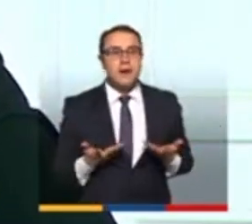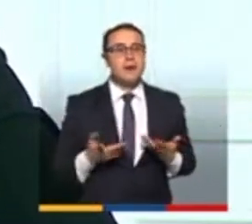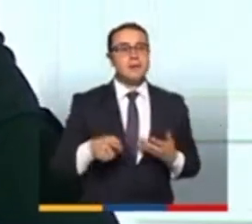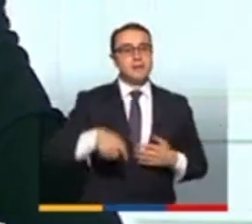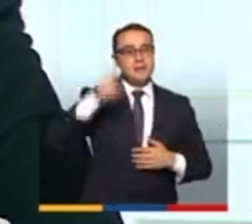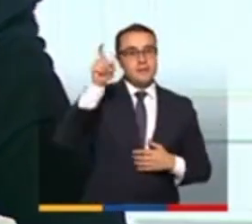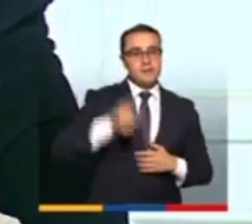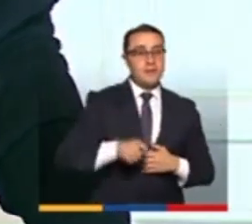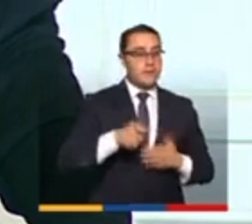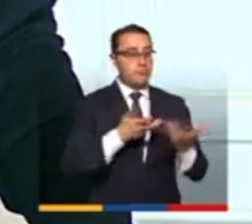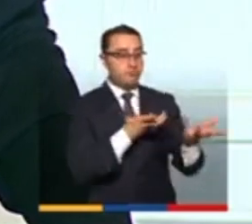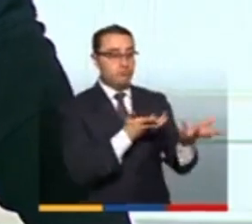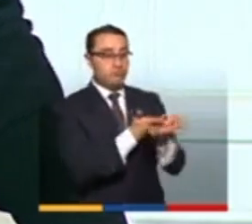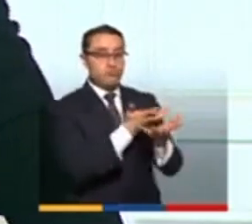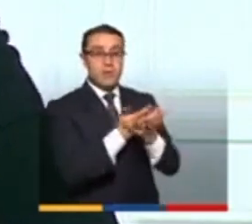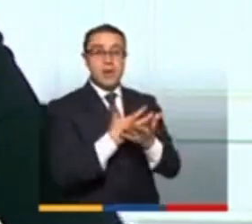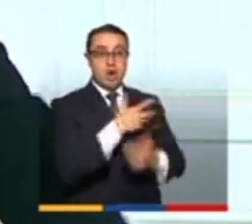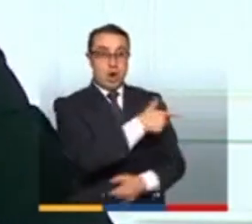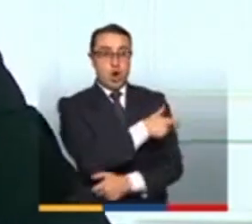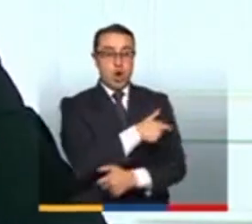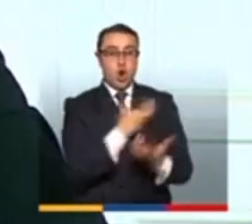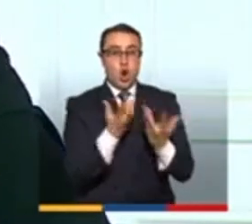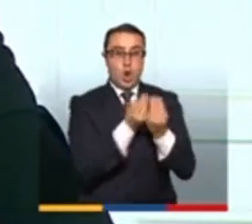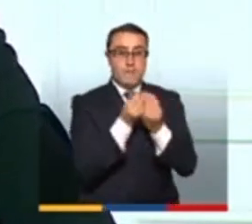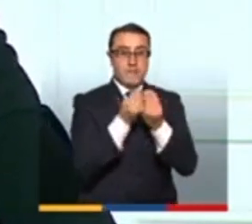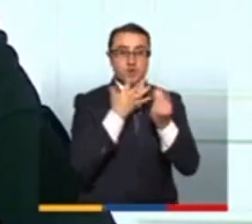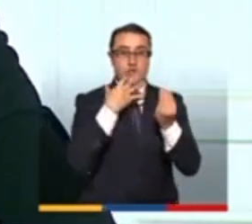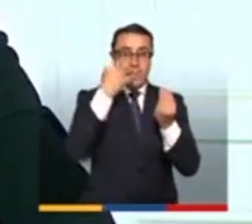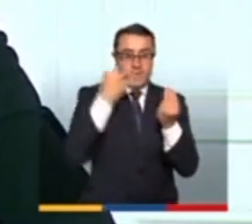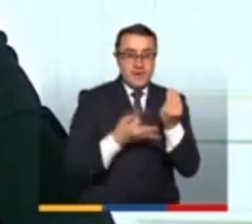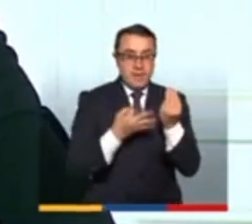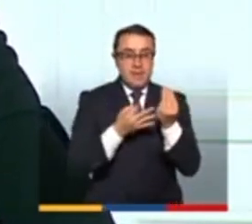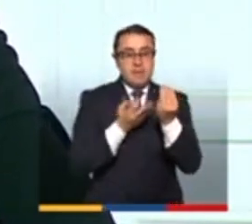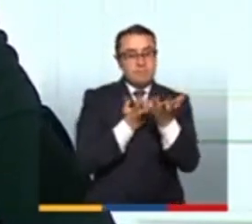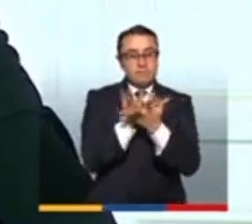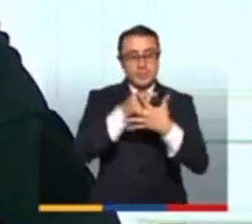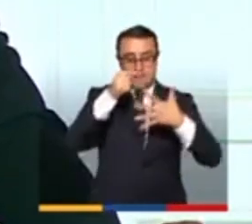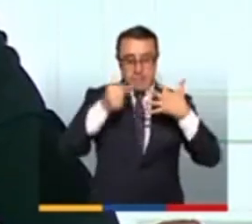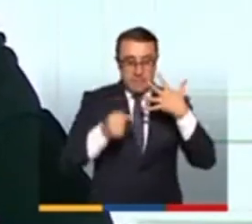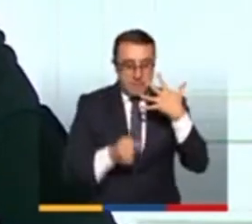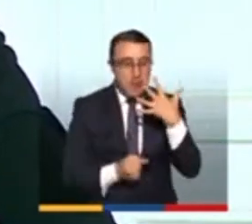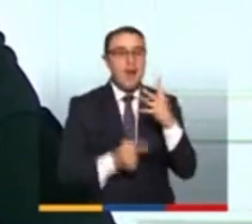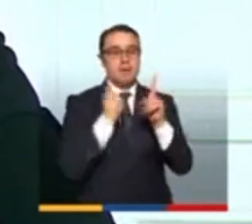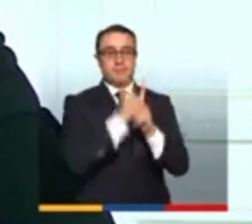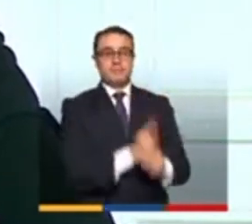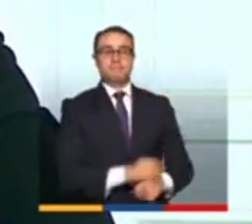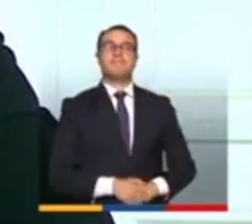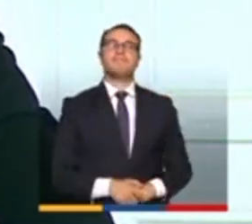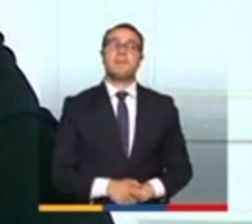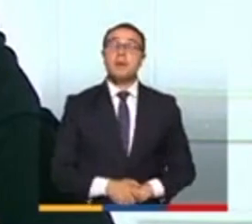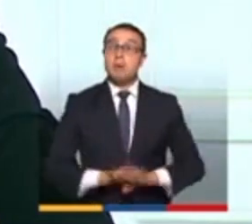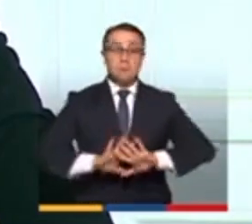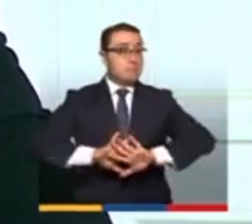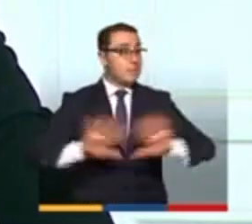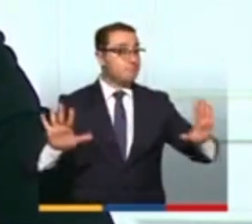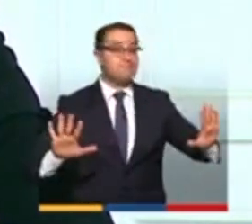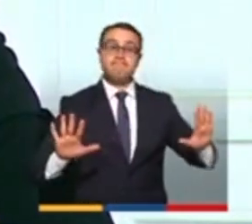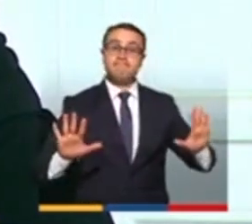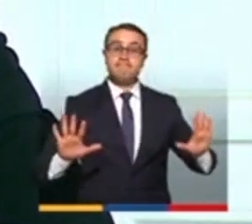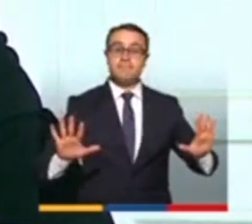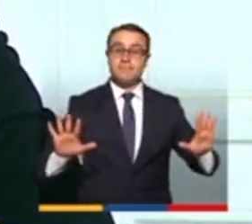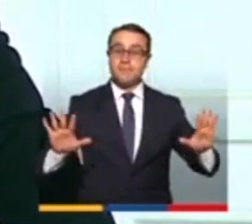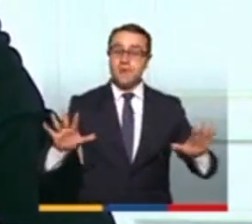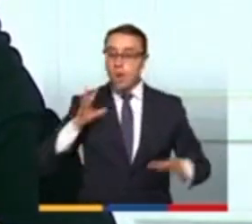verificación de las recomendaciones de la Comisión de la Verdad. Y ahí terminamos. Entonces, un equipo, esta vez de